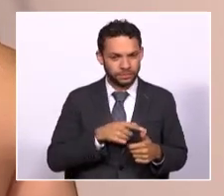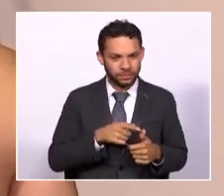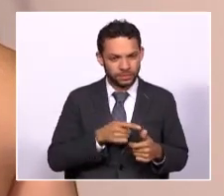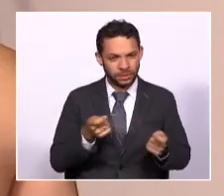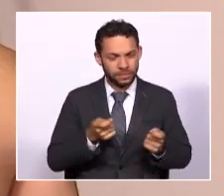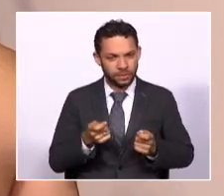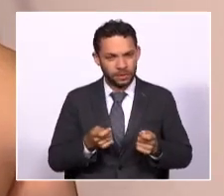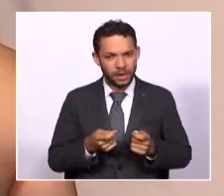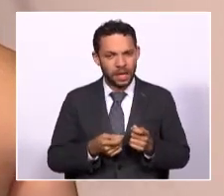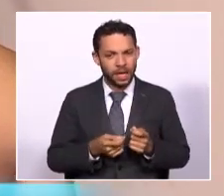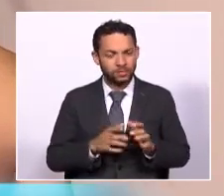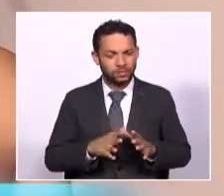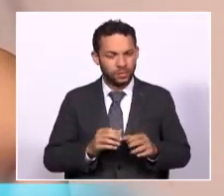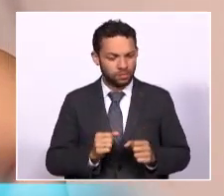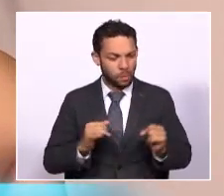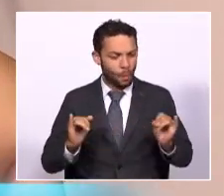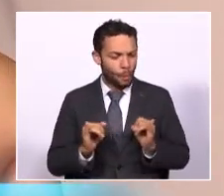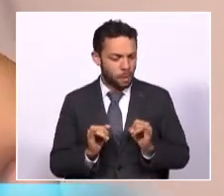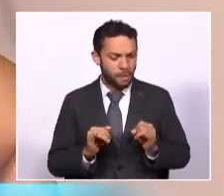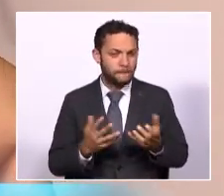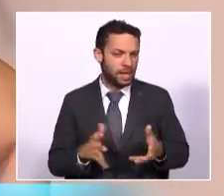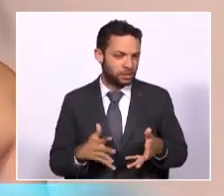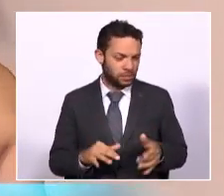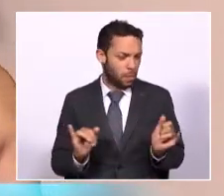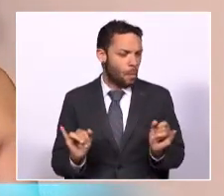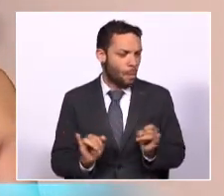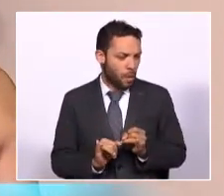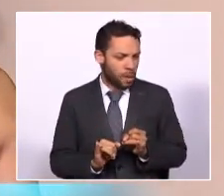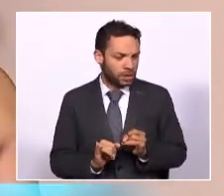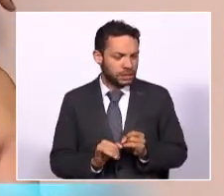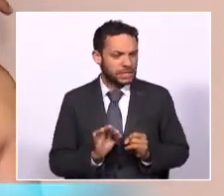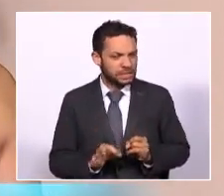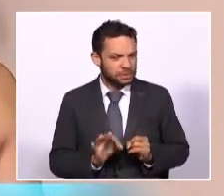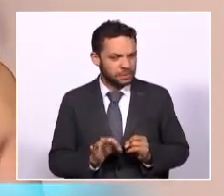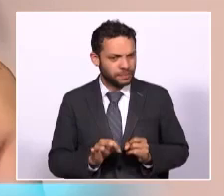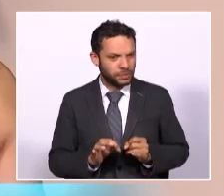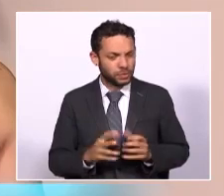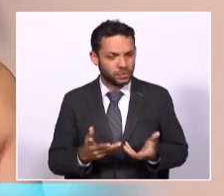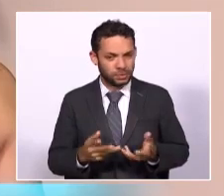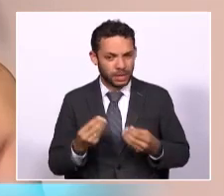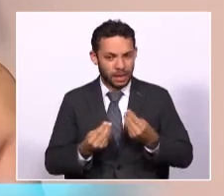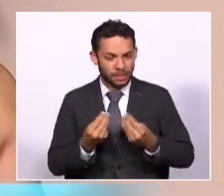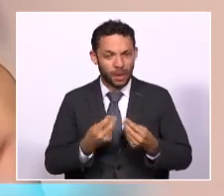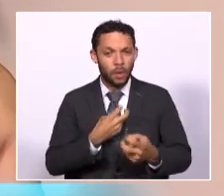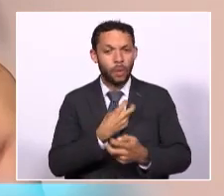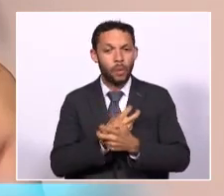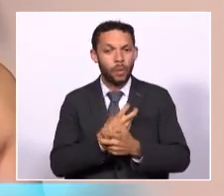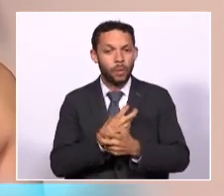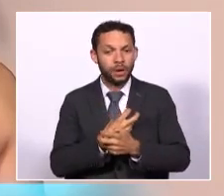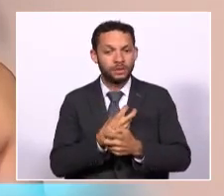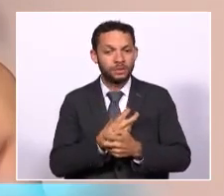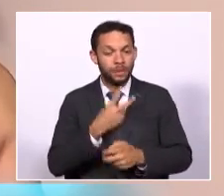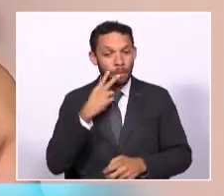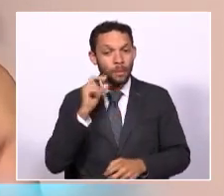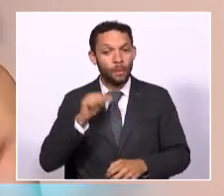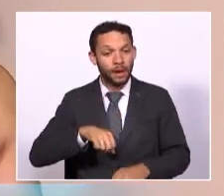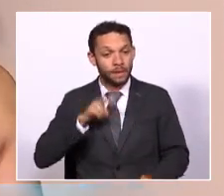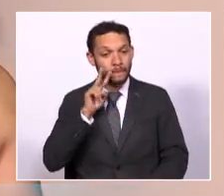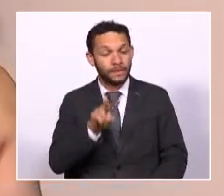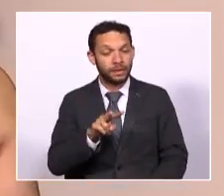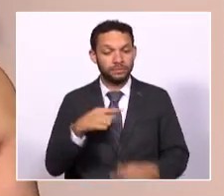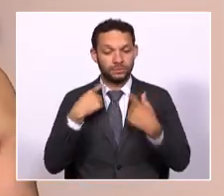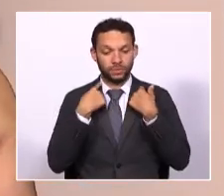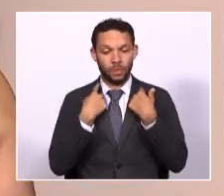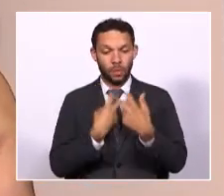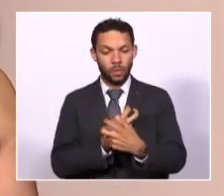corporal bajo, que podemos ver casi siempre las prolongaciones óseas, ¿sí? Lo que son las clavículas, el